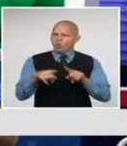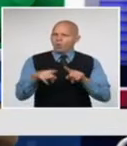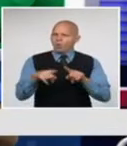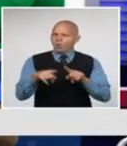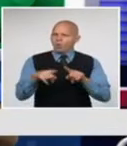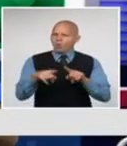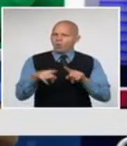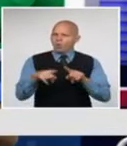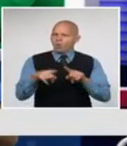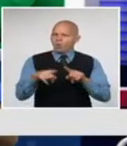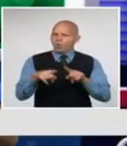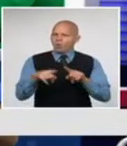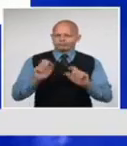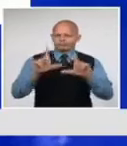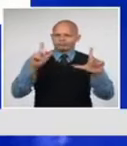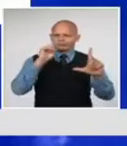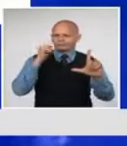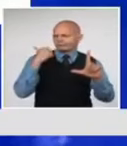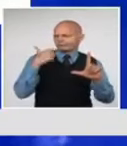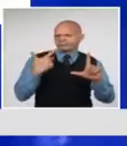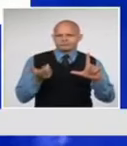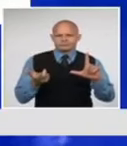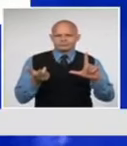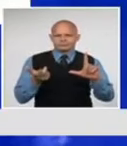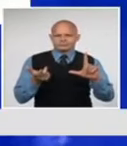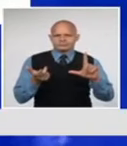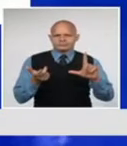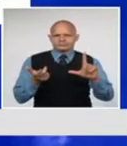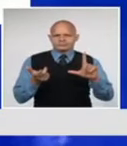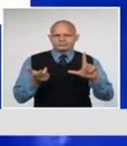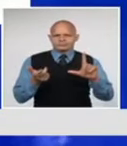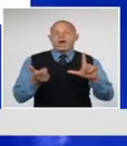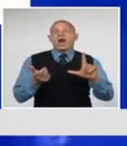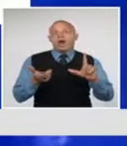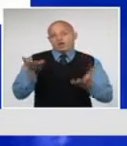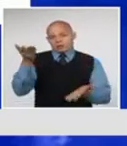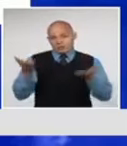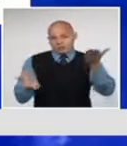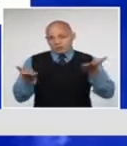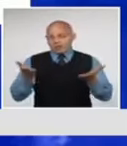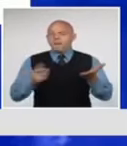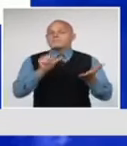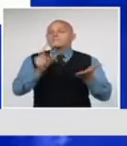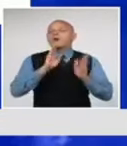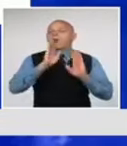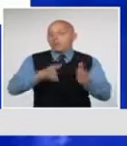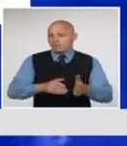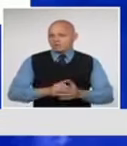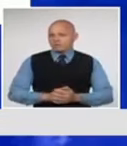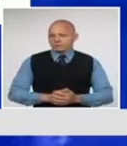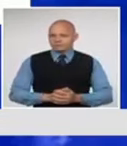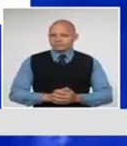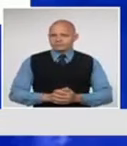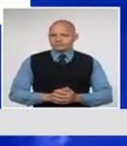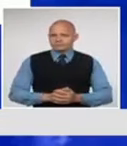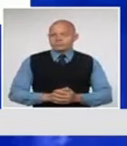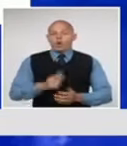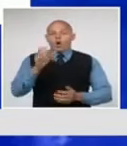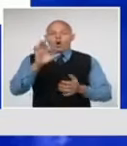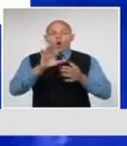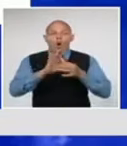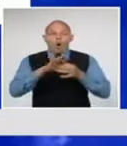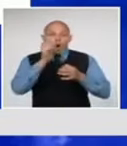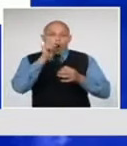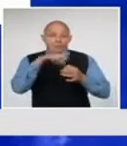del comportamiento de los fallecidos que nos ayudó el geógrafo Roberto González. Ahí